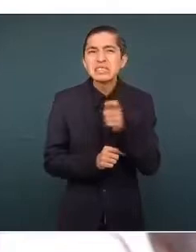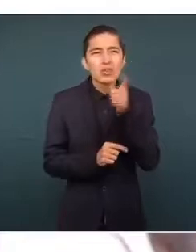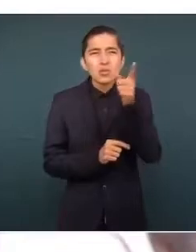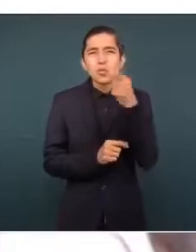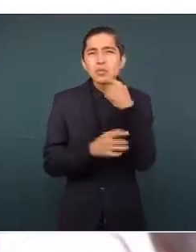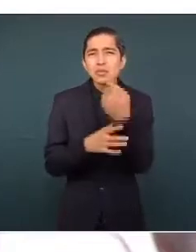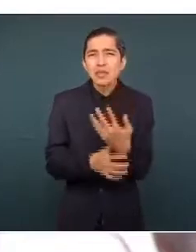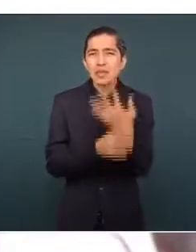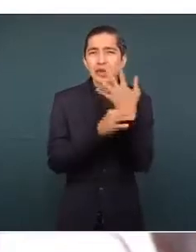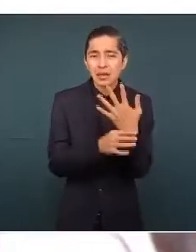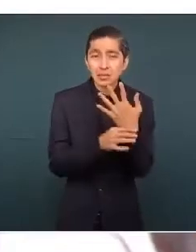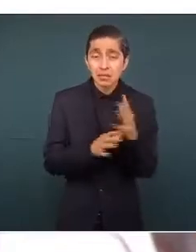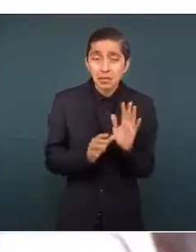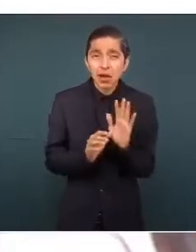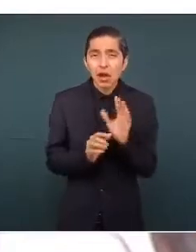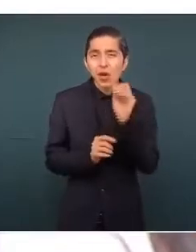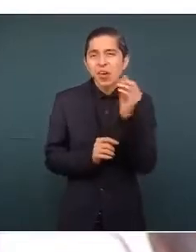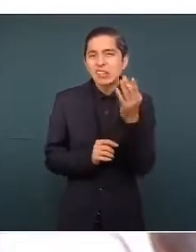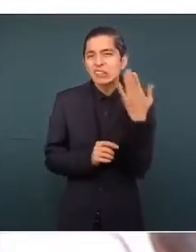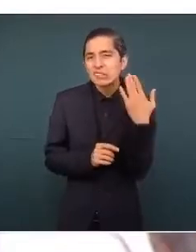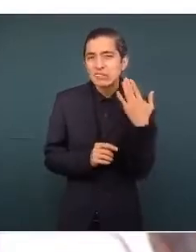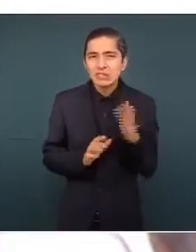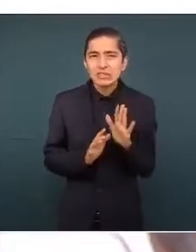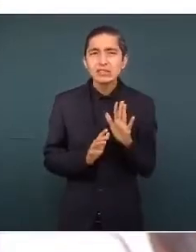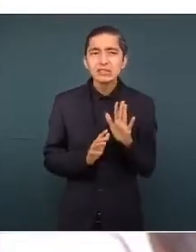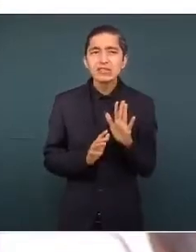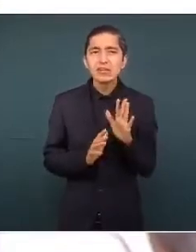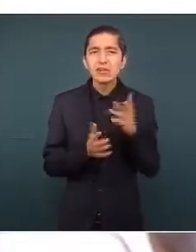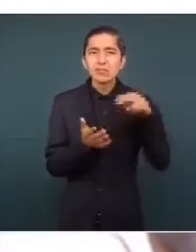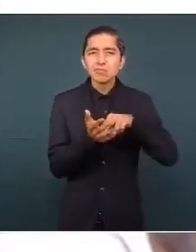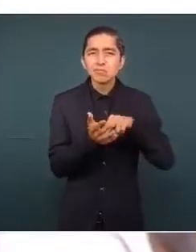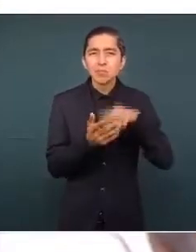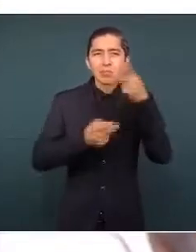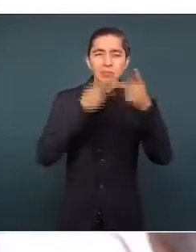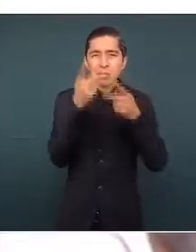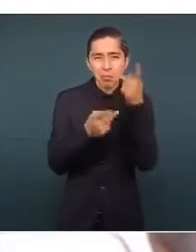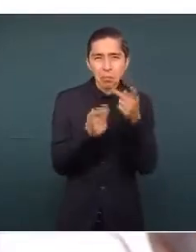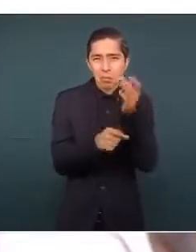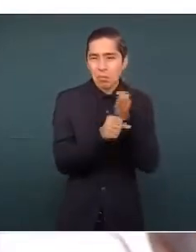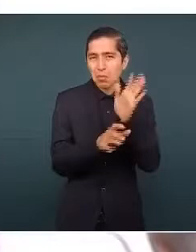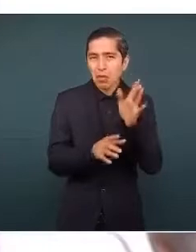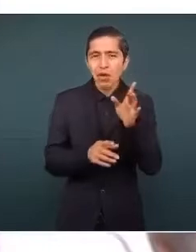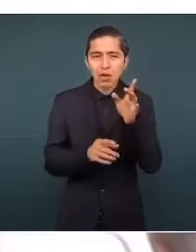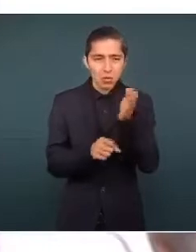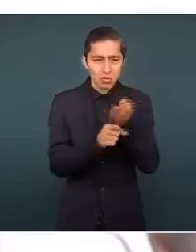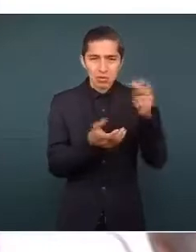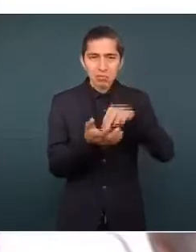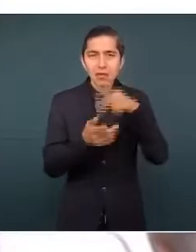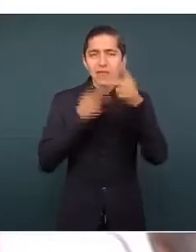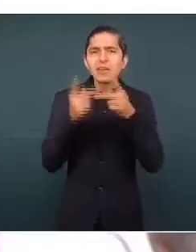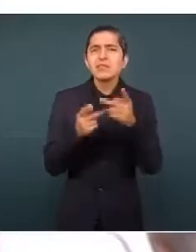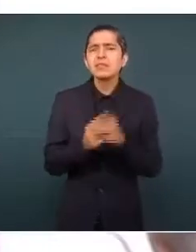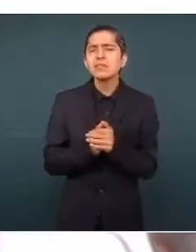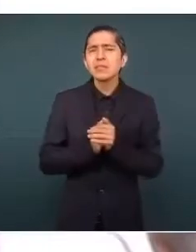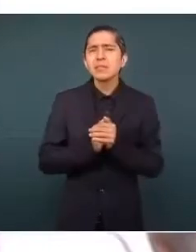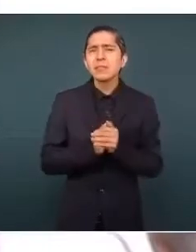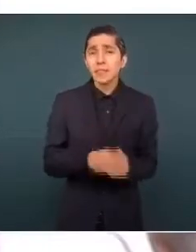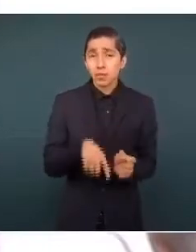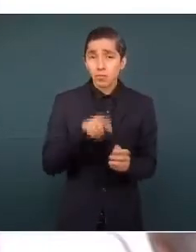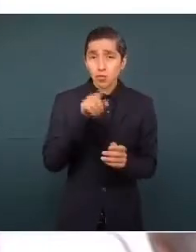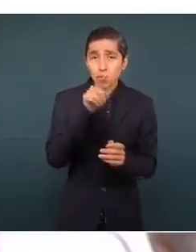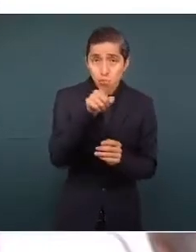usted mencionó hace un momento respecto a su discurso que ha hecho aquí.